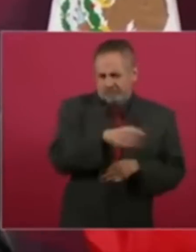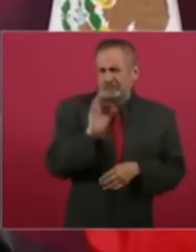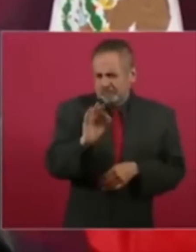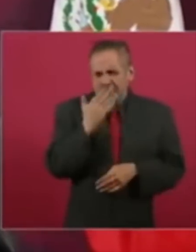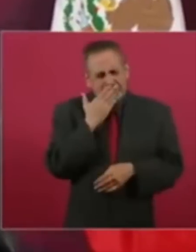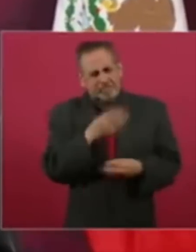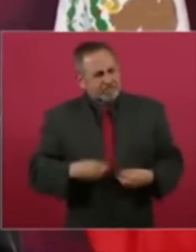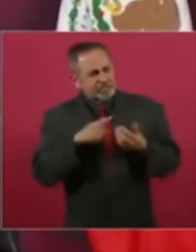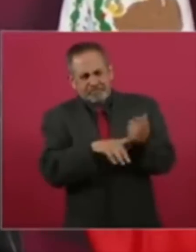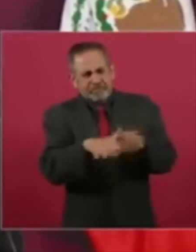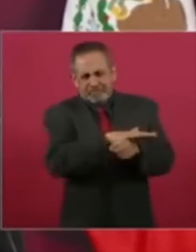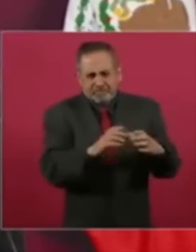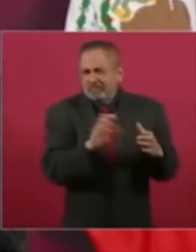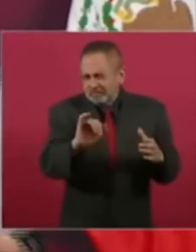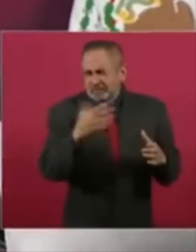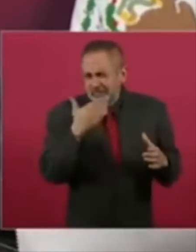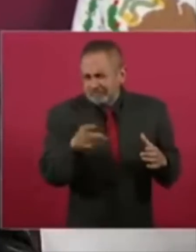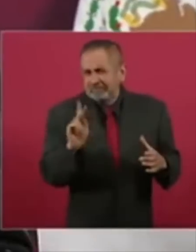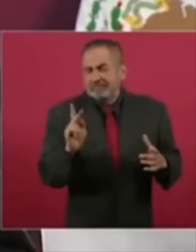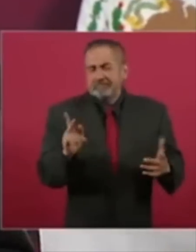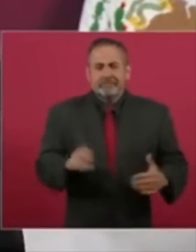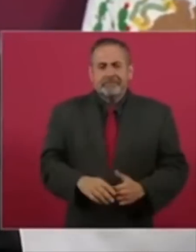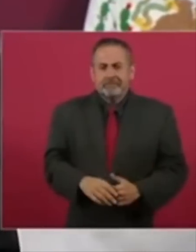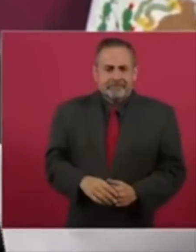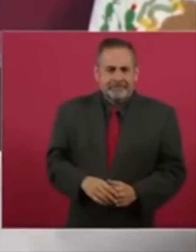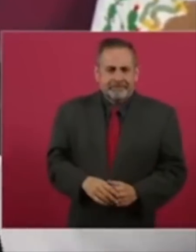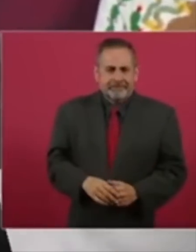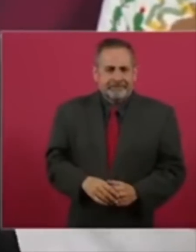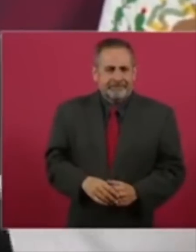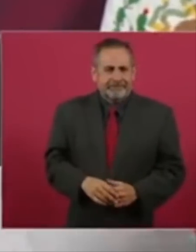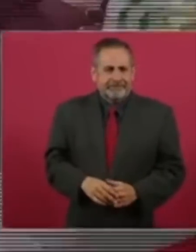los que viven en Las Lomas. Pero